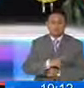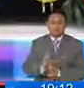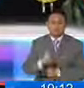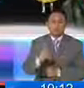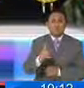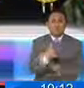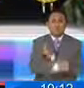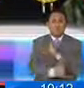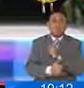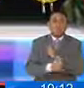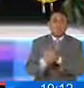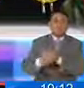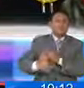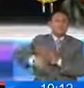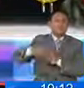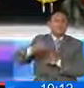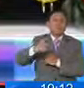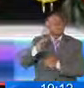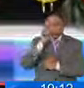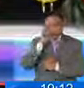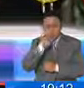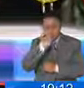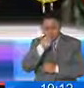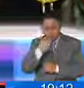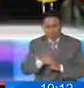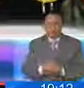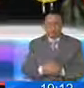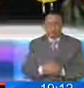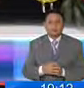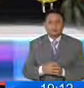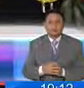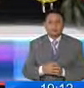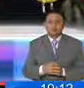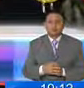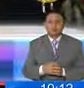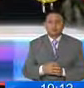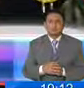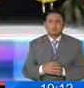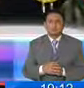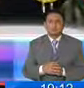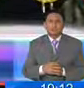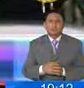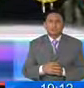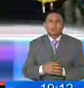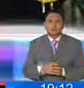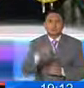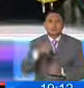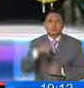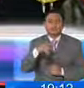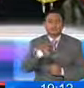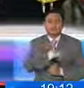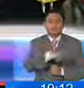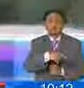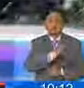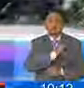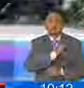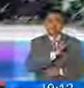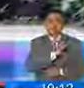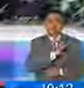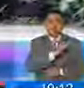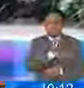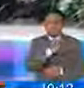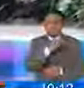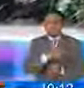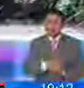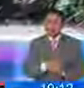países con un alto consumo de la marihuana, sobre todo, es nuestro hermano país de Chile. Presumen que la